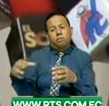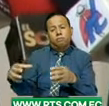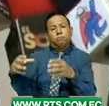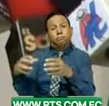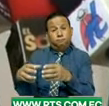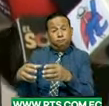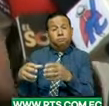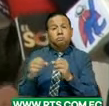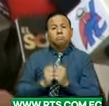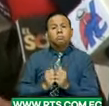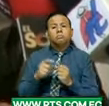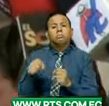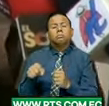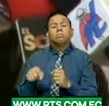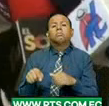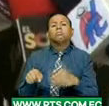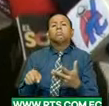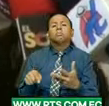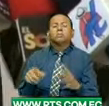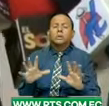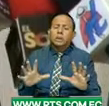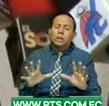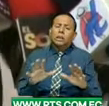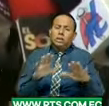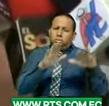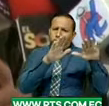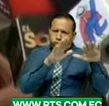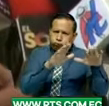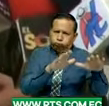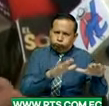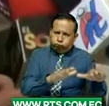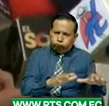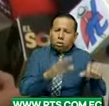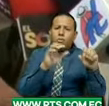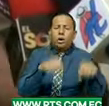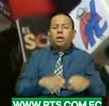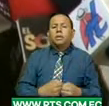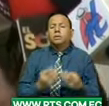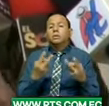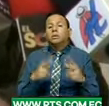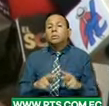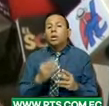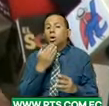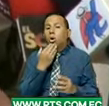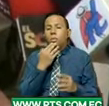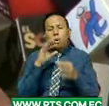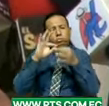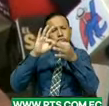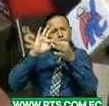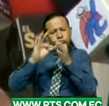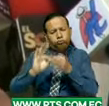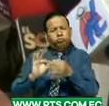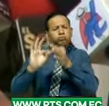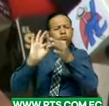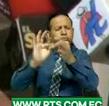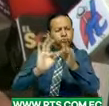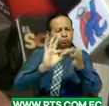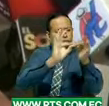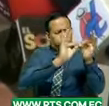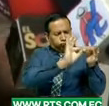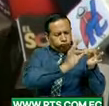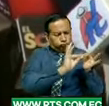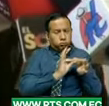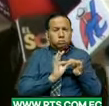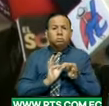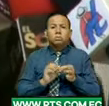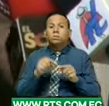que el hacinamiento mejore en algo en el interior. También adecuar todas las instalaciones